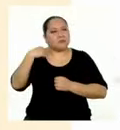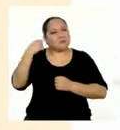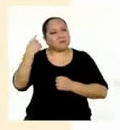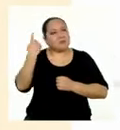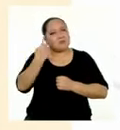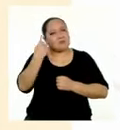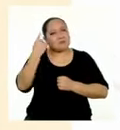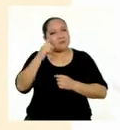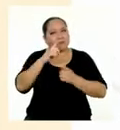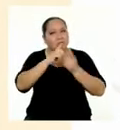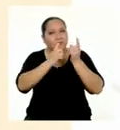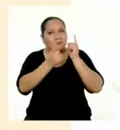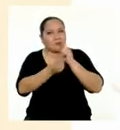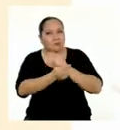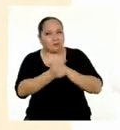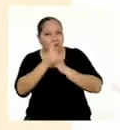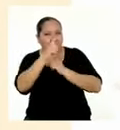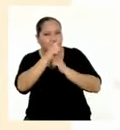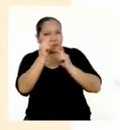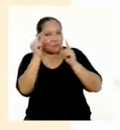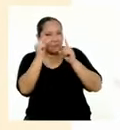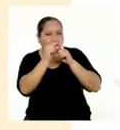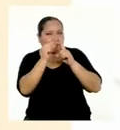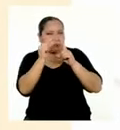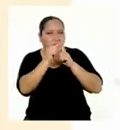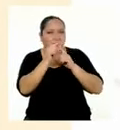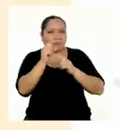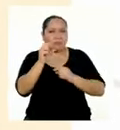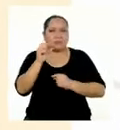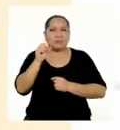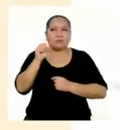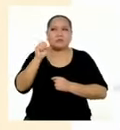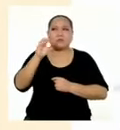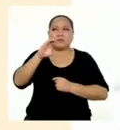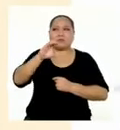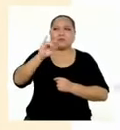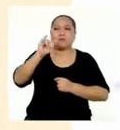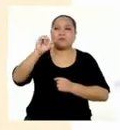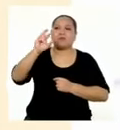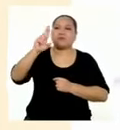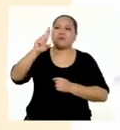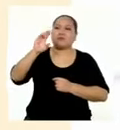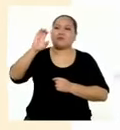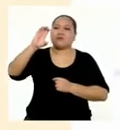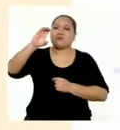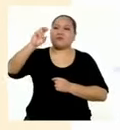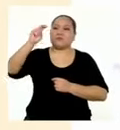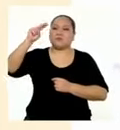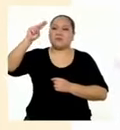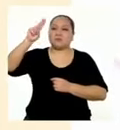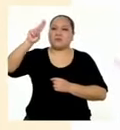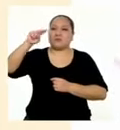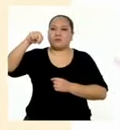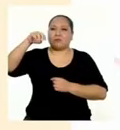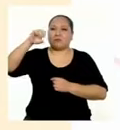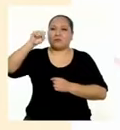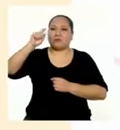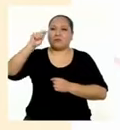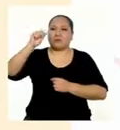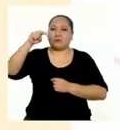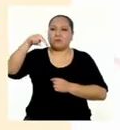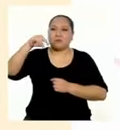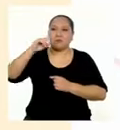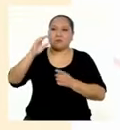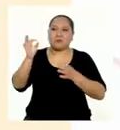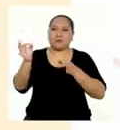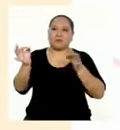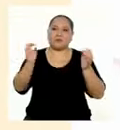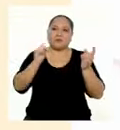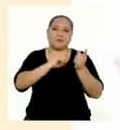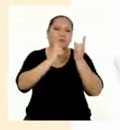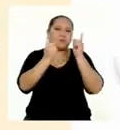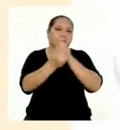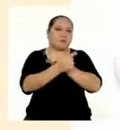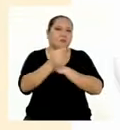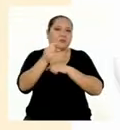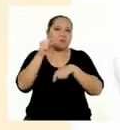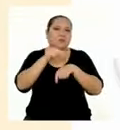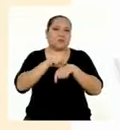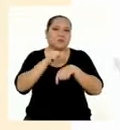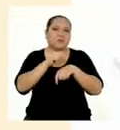Yo solo modificaría un término. Circunstancias por momentos. Y